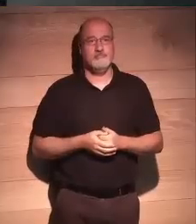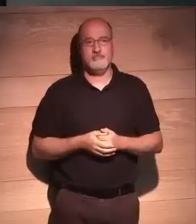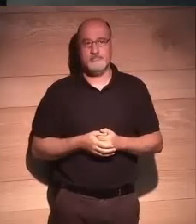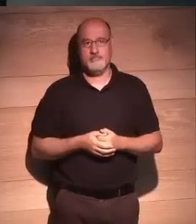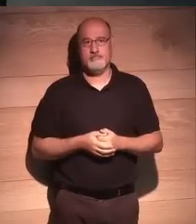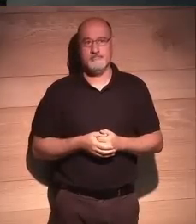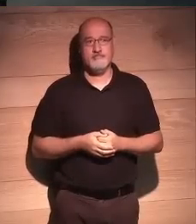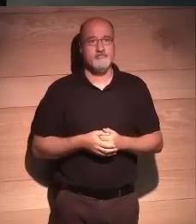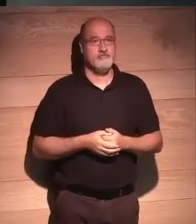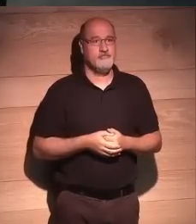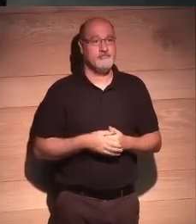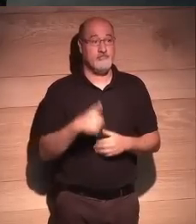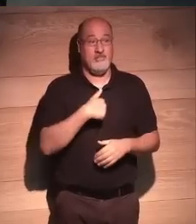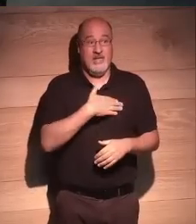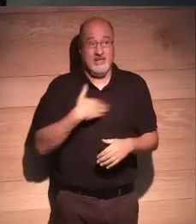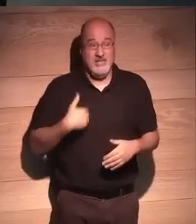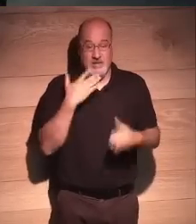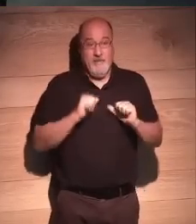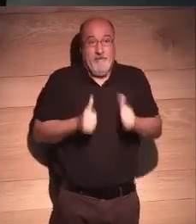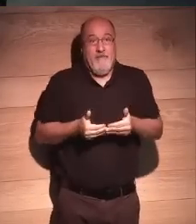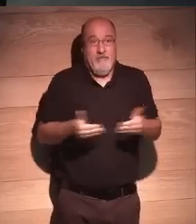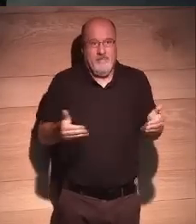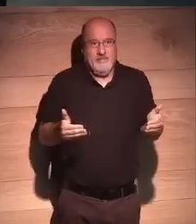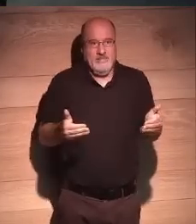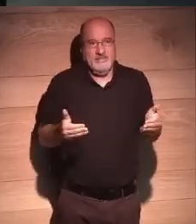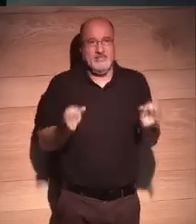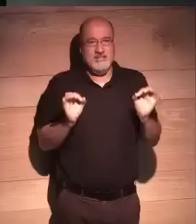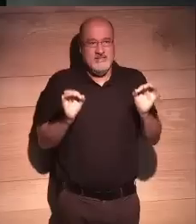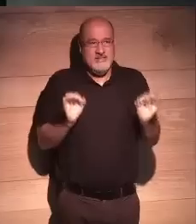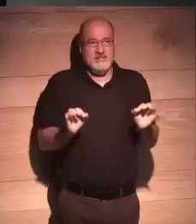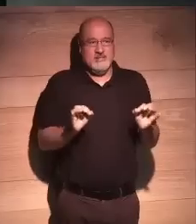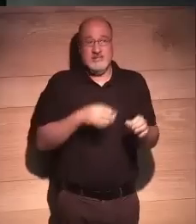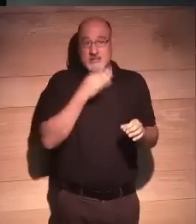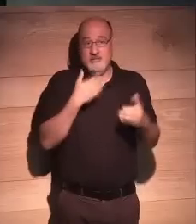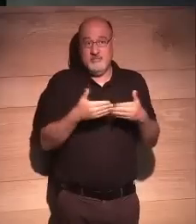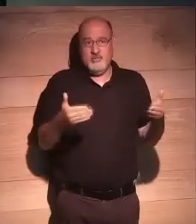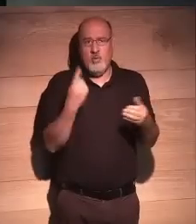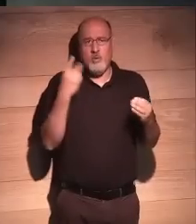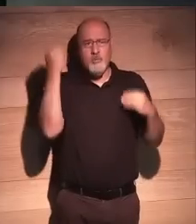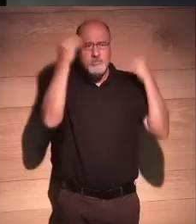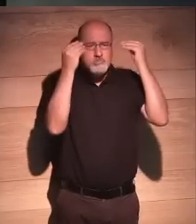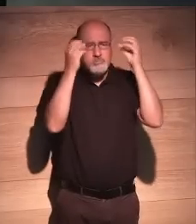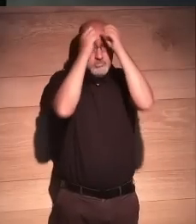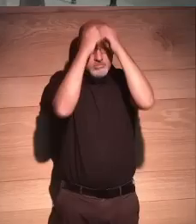Y yo quiero que arranquemos la tarde con una reflexión.